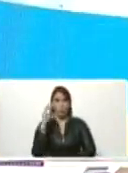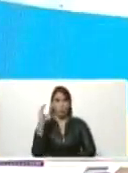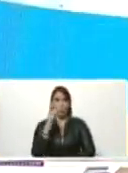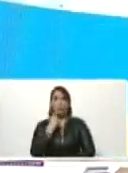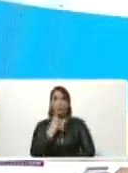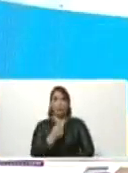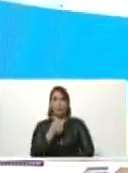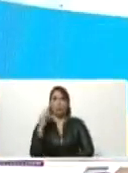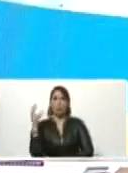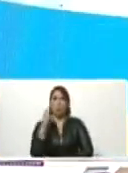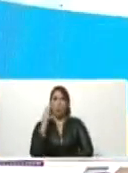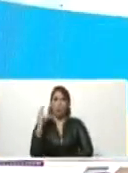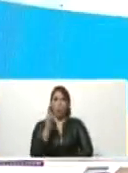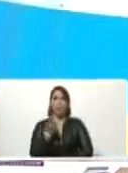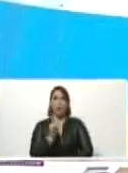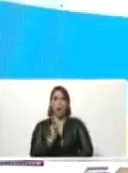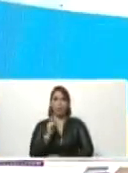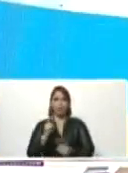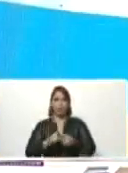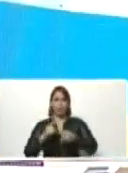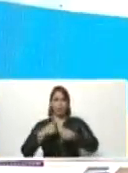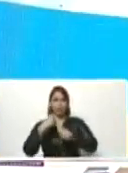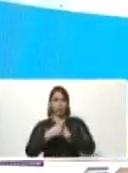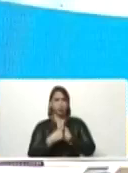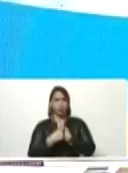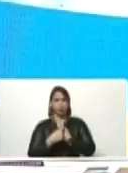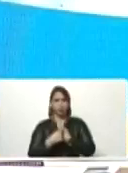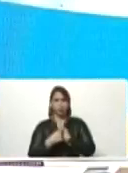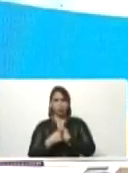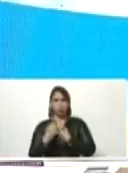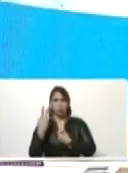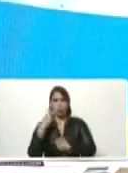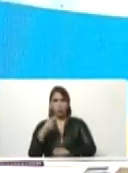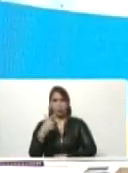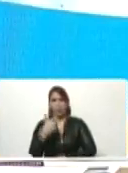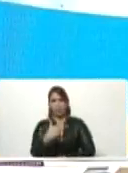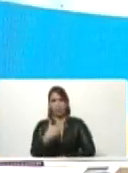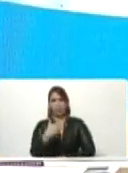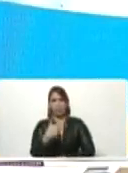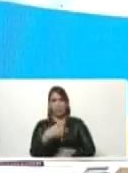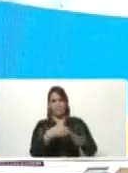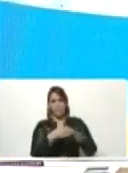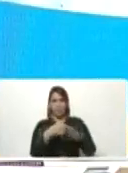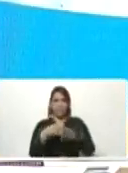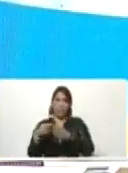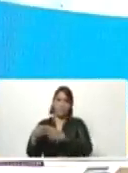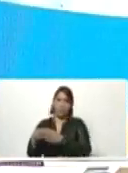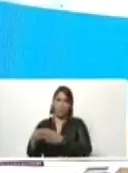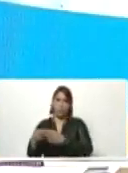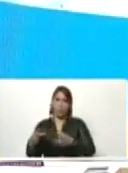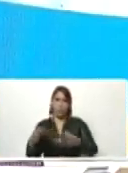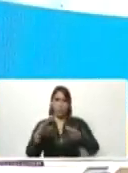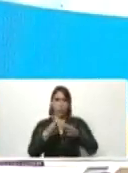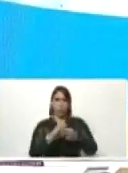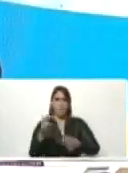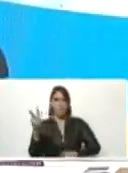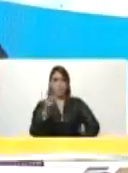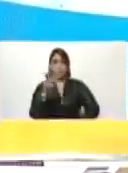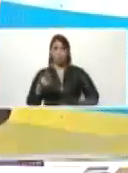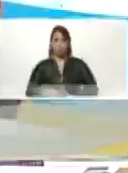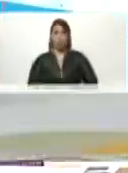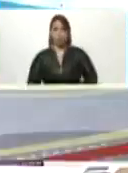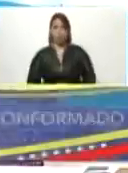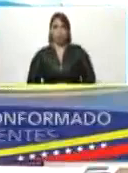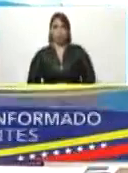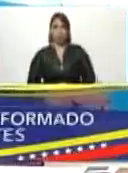dice, Colombia estará conformada por tres partes: las Provincias Unidas de Venezuela, la